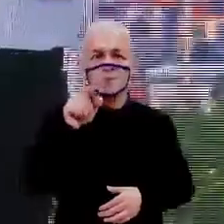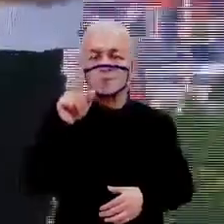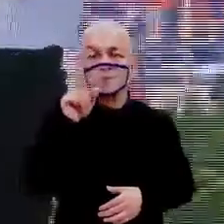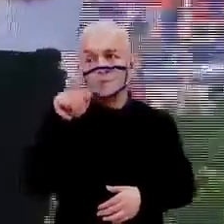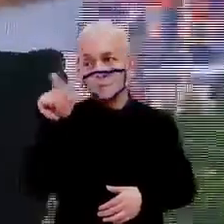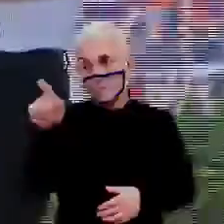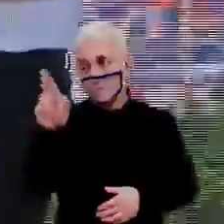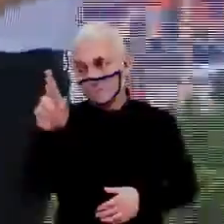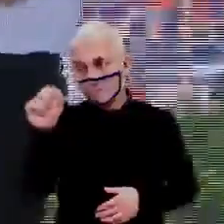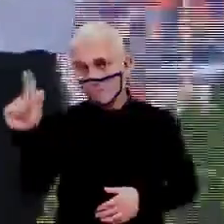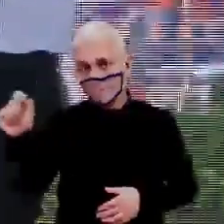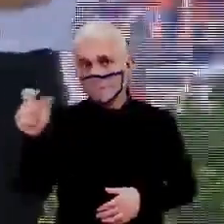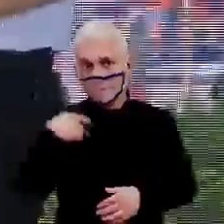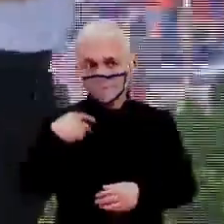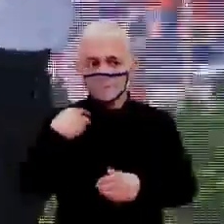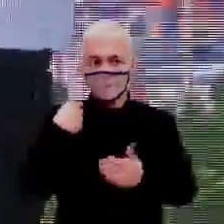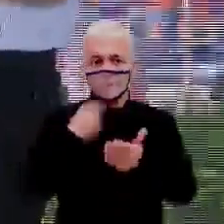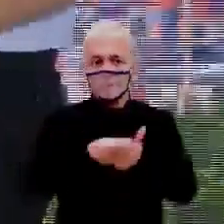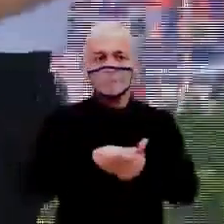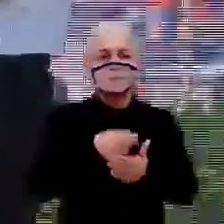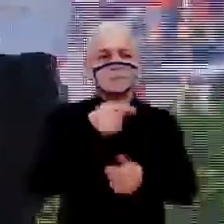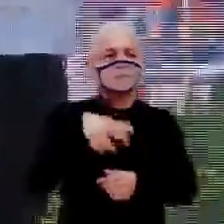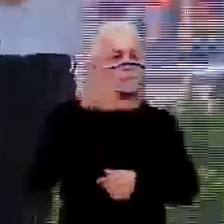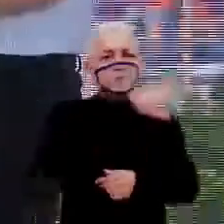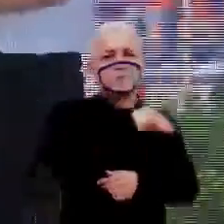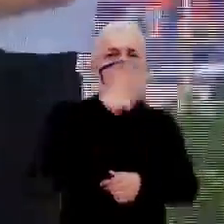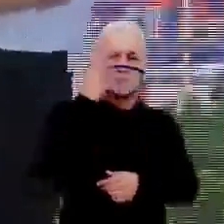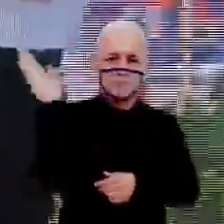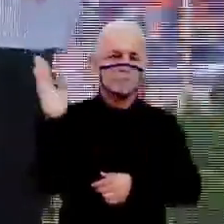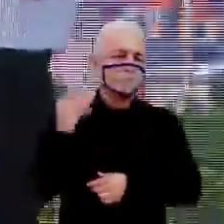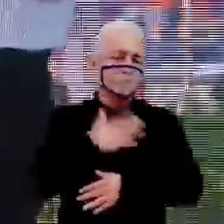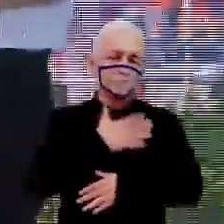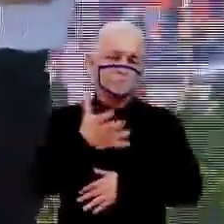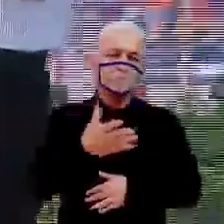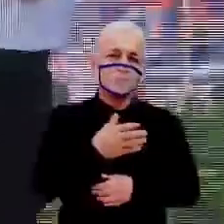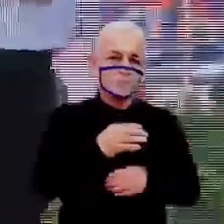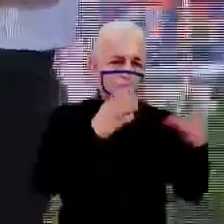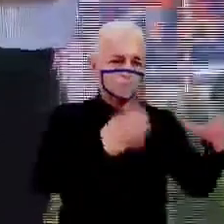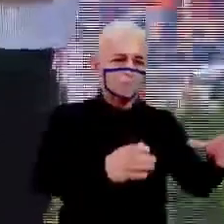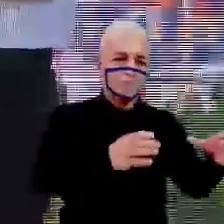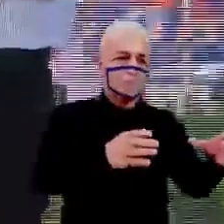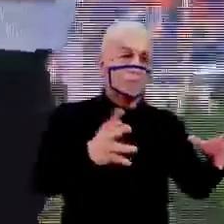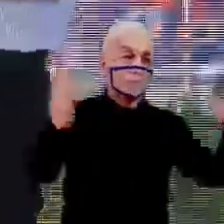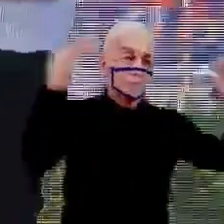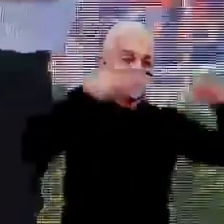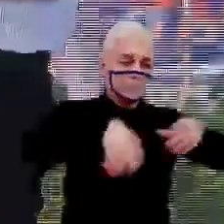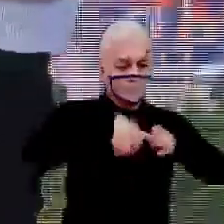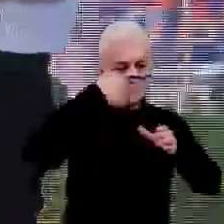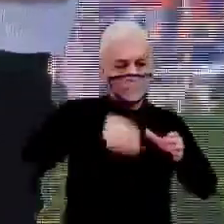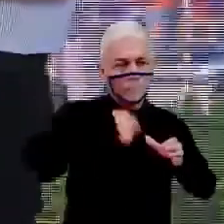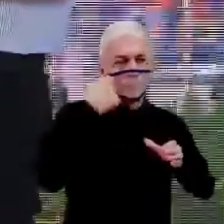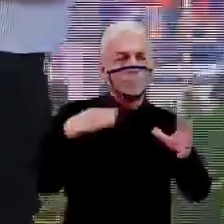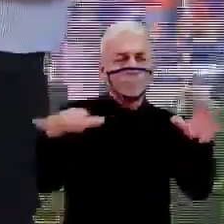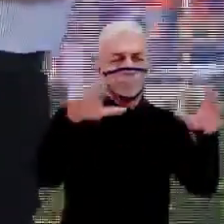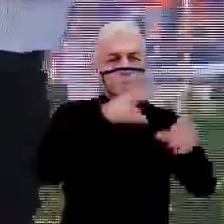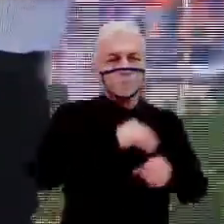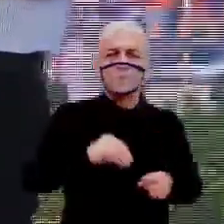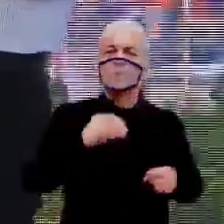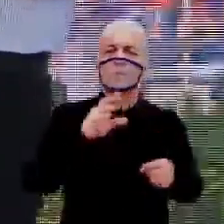hagas gastar el sueldo pagándole sancochos a los barranquilleros, porque tenemos que terminar con